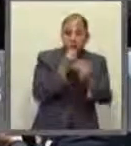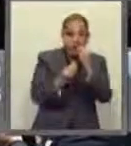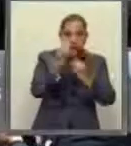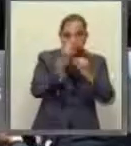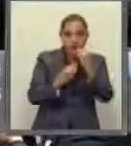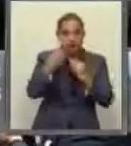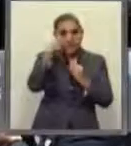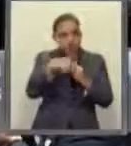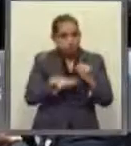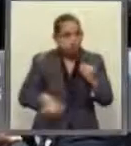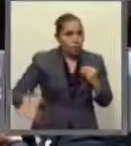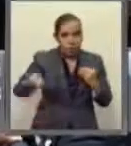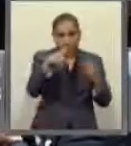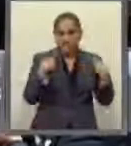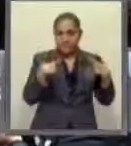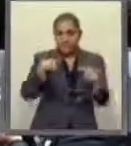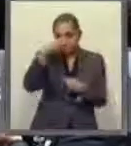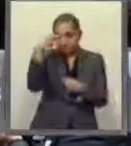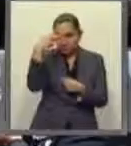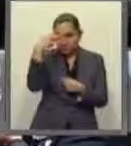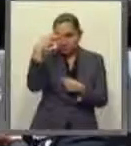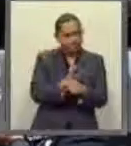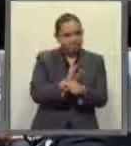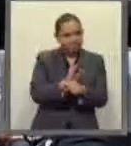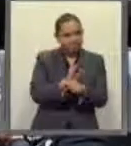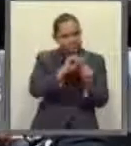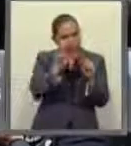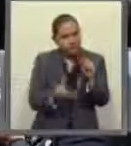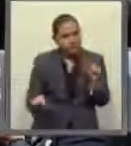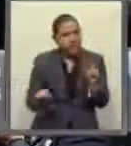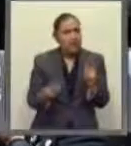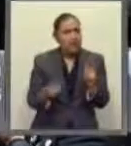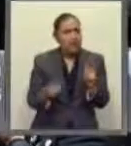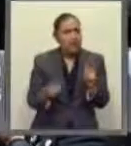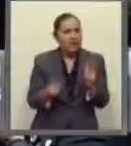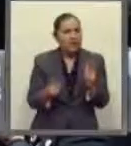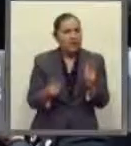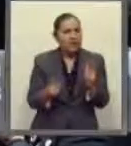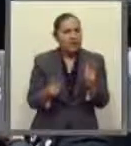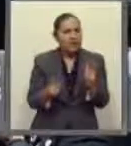y esto quiere decir en simples palabras es que